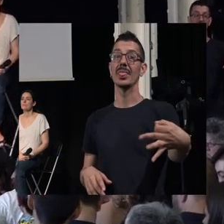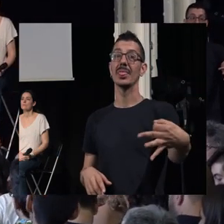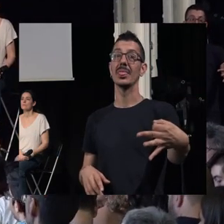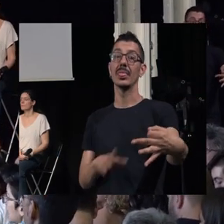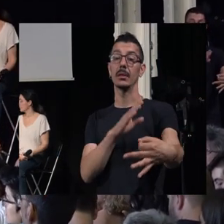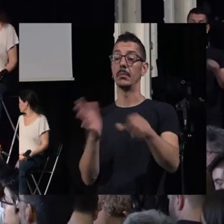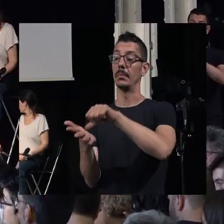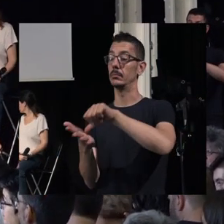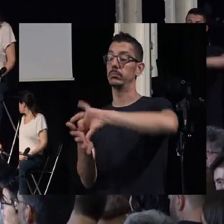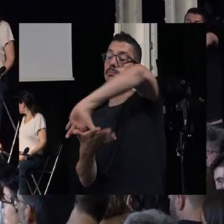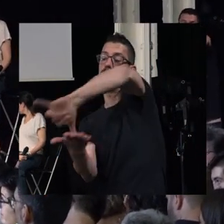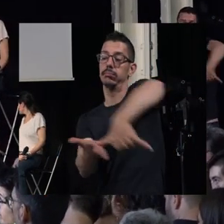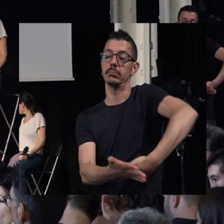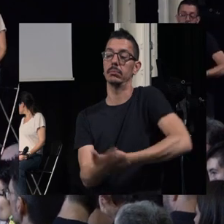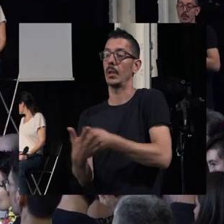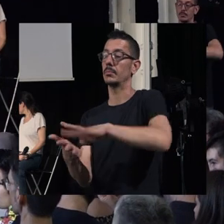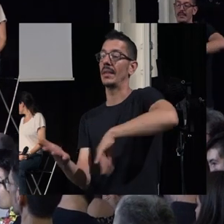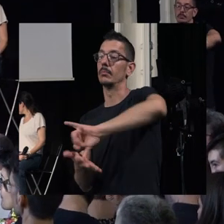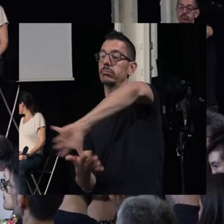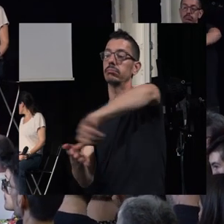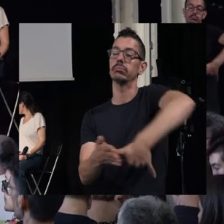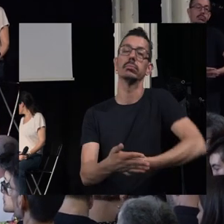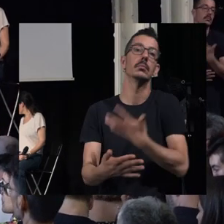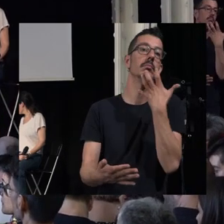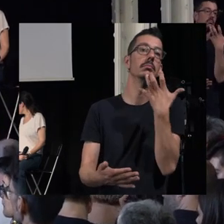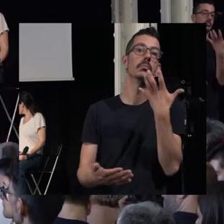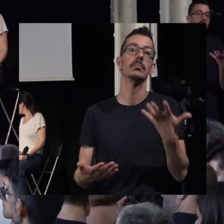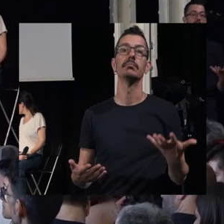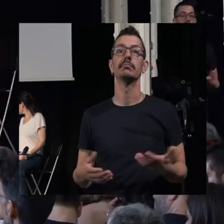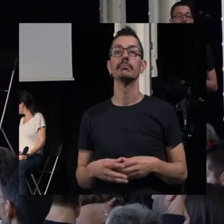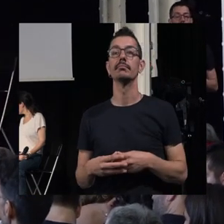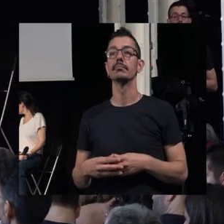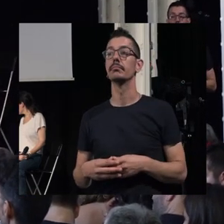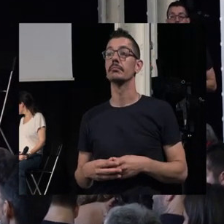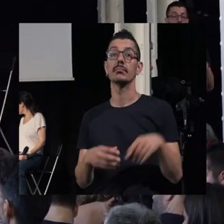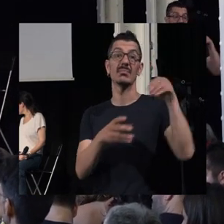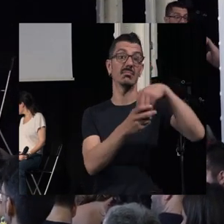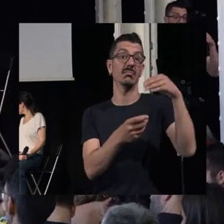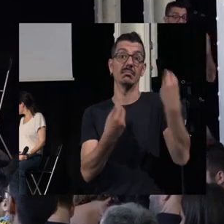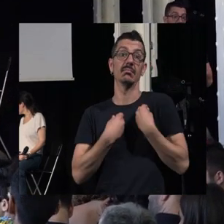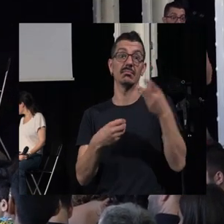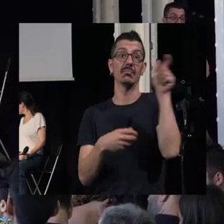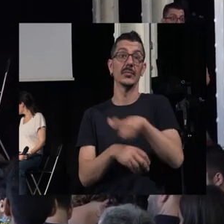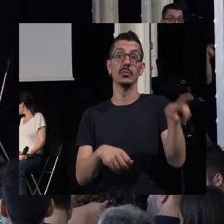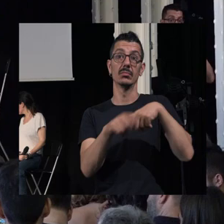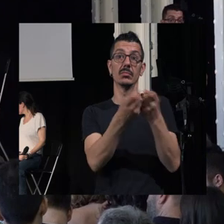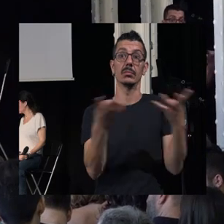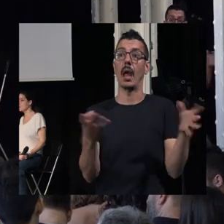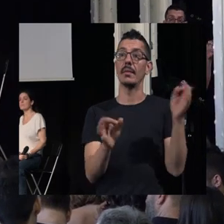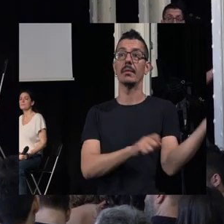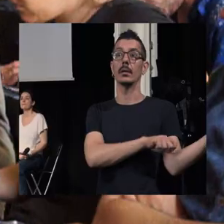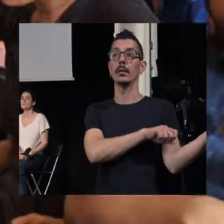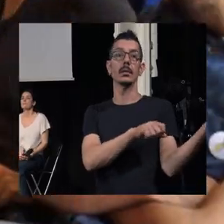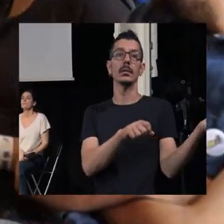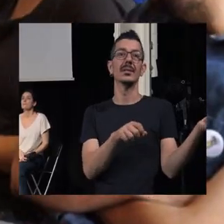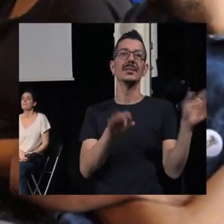están aquí al lado de Barcelona, donde personas de todo tipo tienen que emigrar a